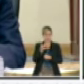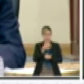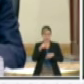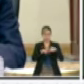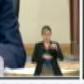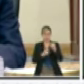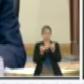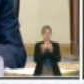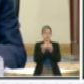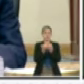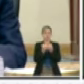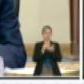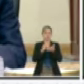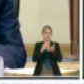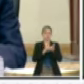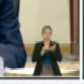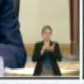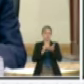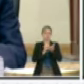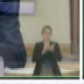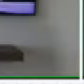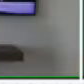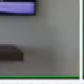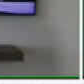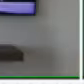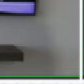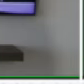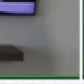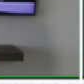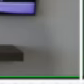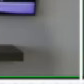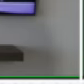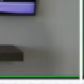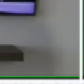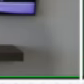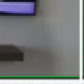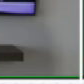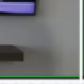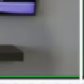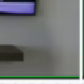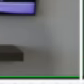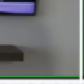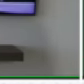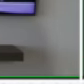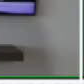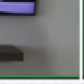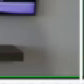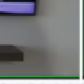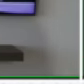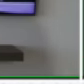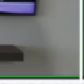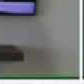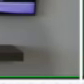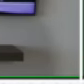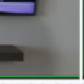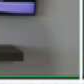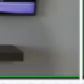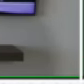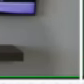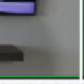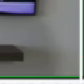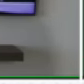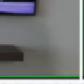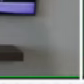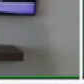de cuál va a ser la Norma que se va a aplicar Oye Arturo y estamos platicado con Arturo Sánchez Gutiérrez él es profesor de la escuela de gobierno